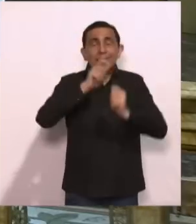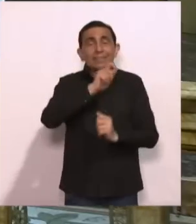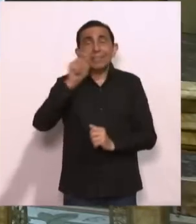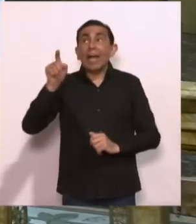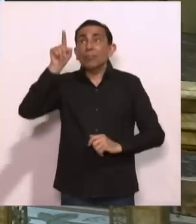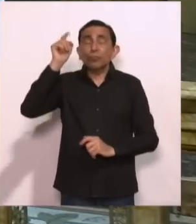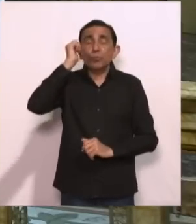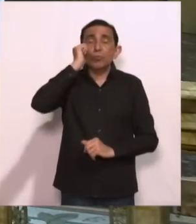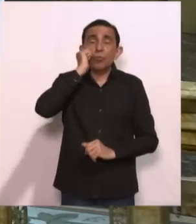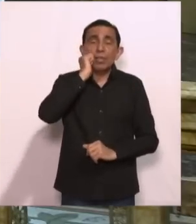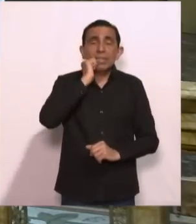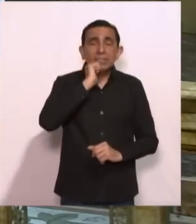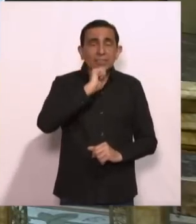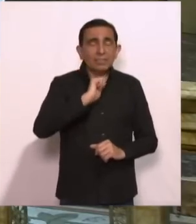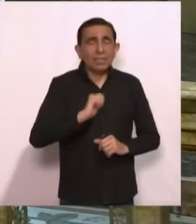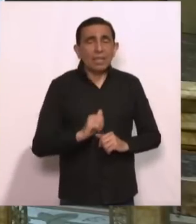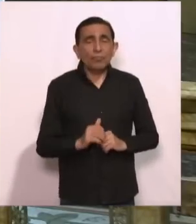santo es el